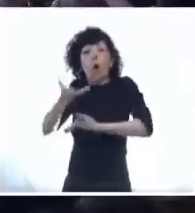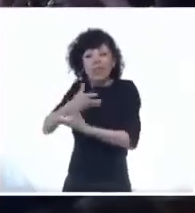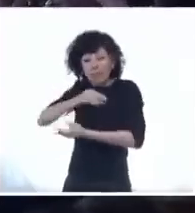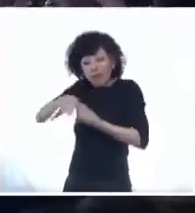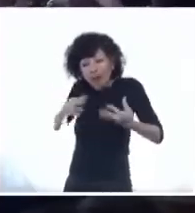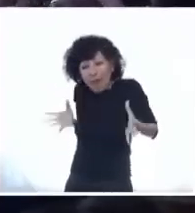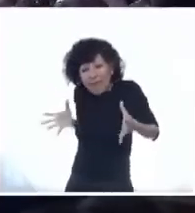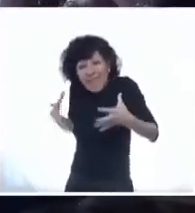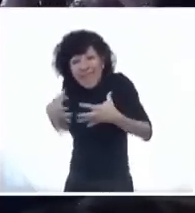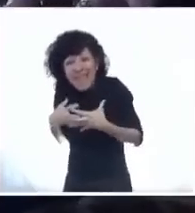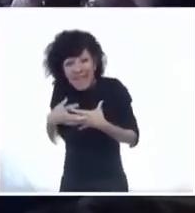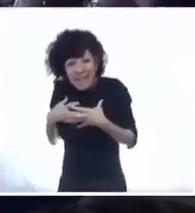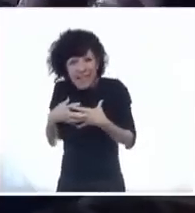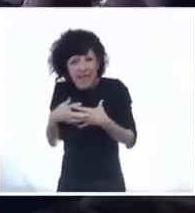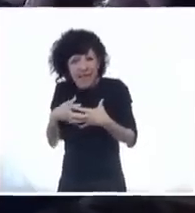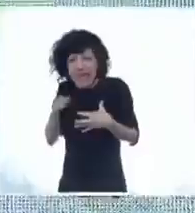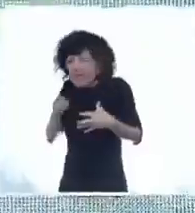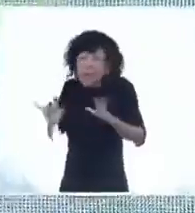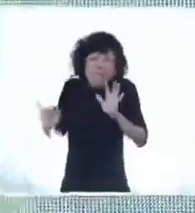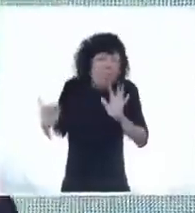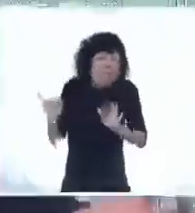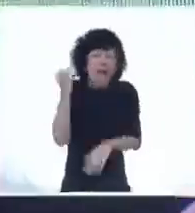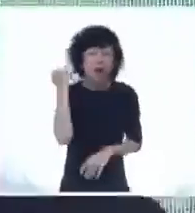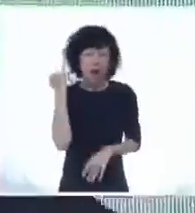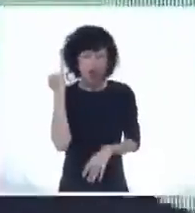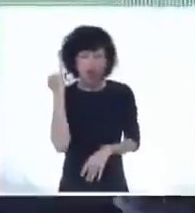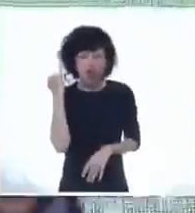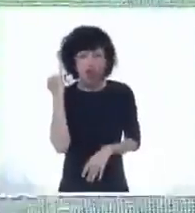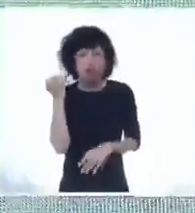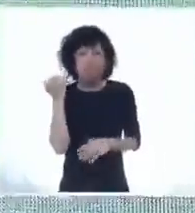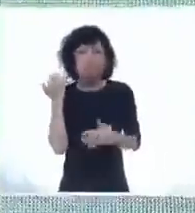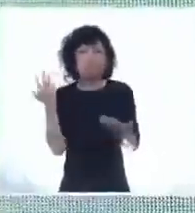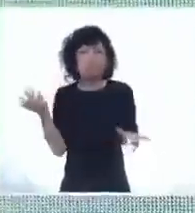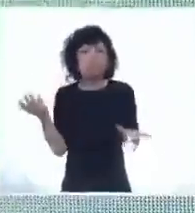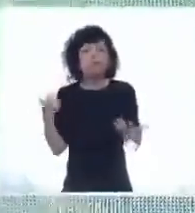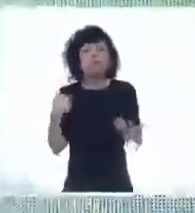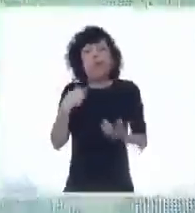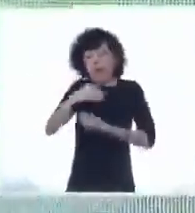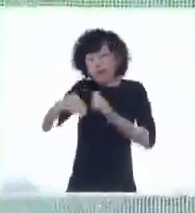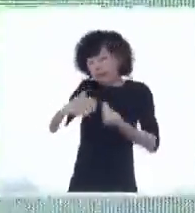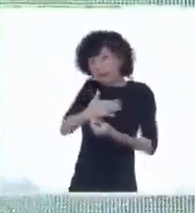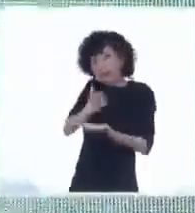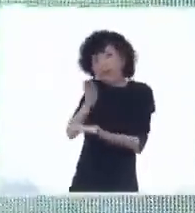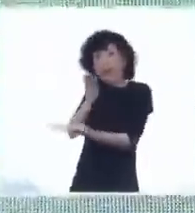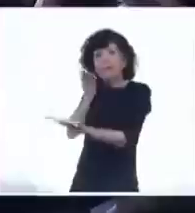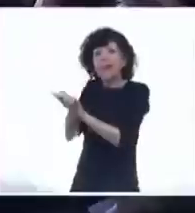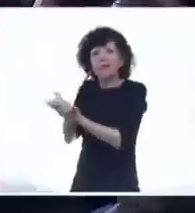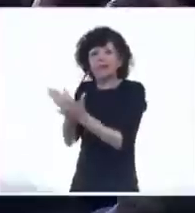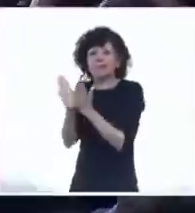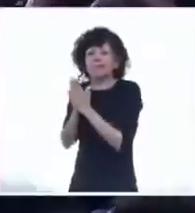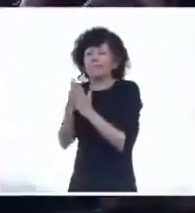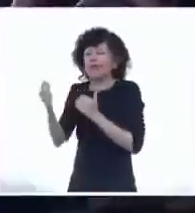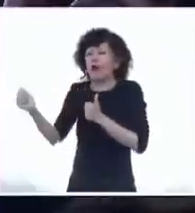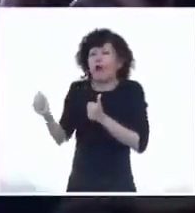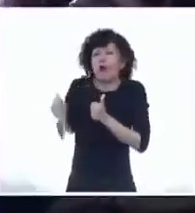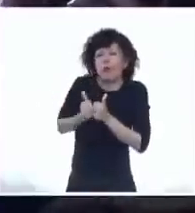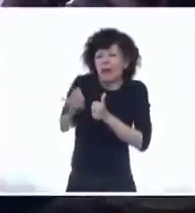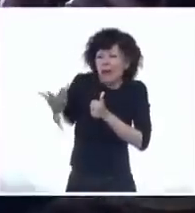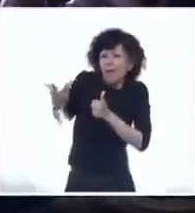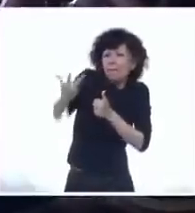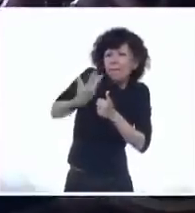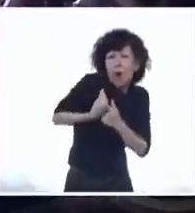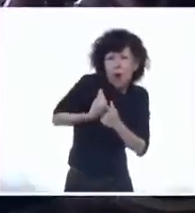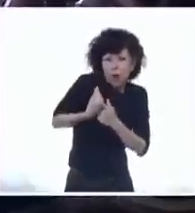Y de alguna manera les pedí a ellos que me acompañen porque